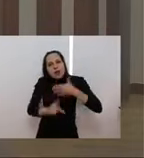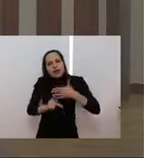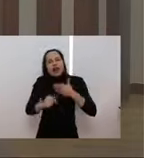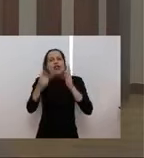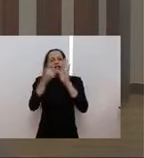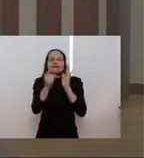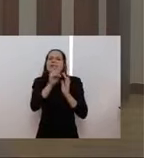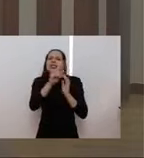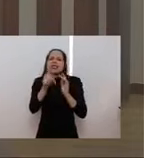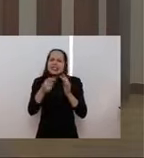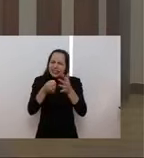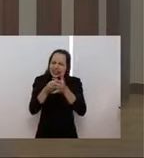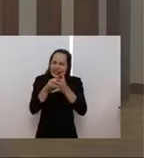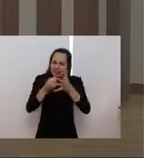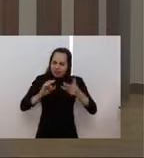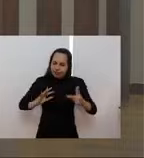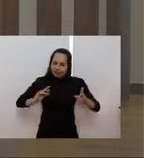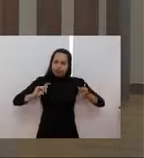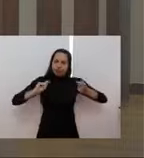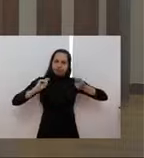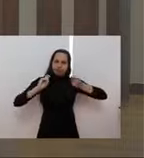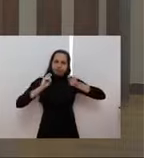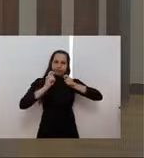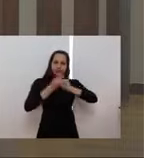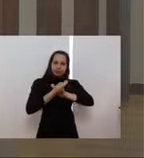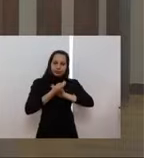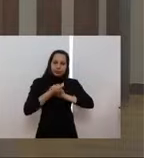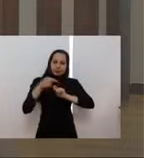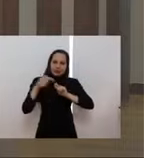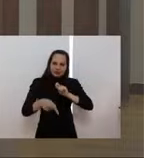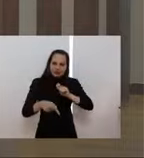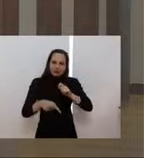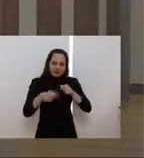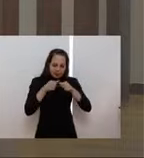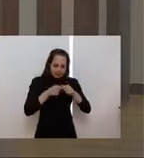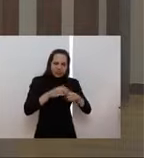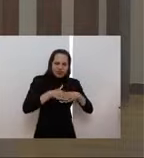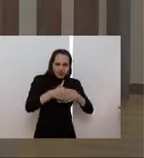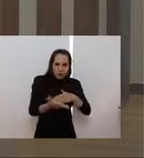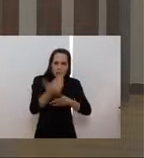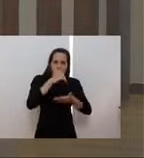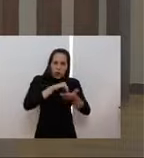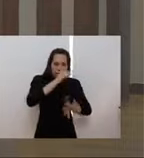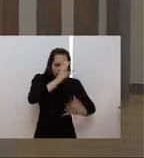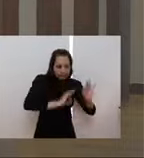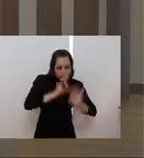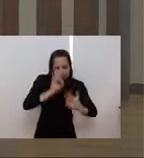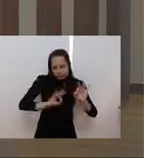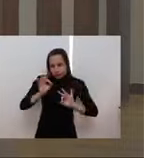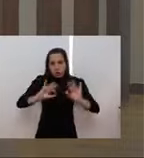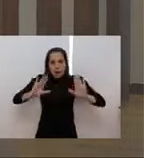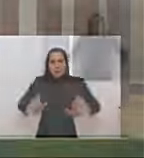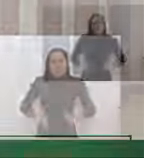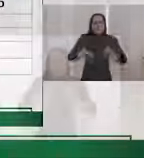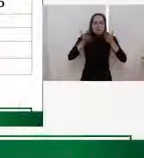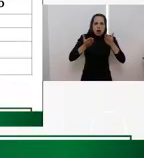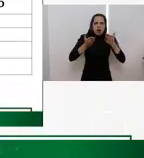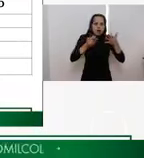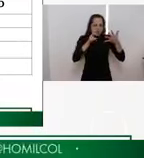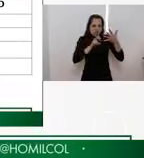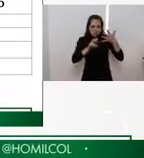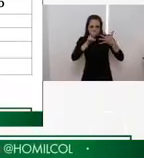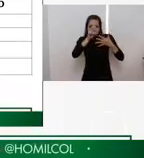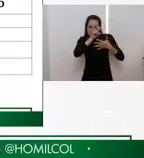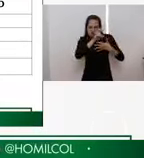2021 para una reestructuración de nuestra planta una reorganización una mejoría de esos grados que tenemos para